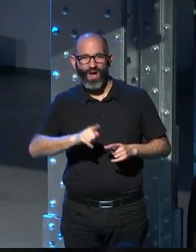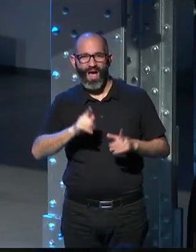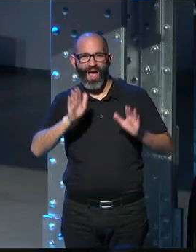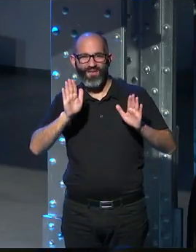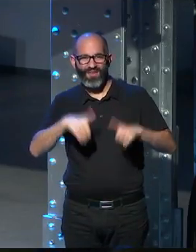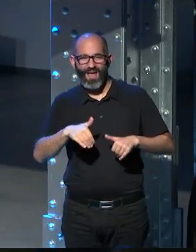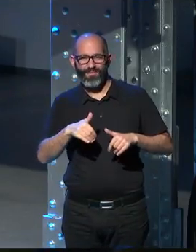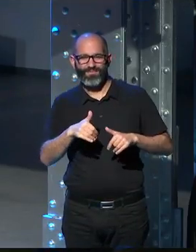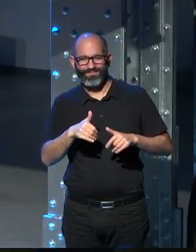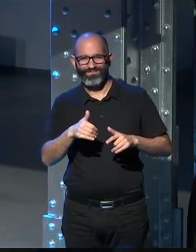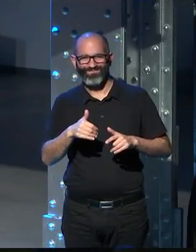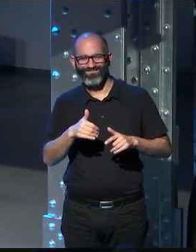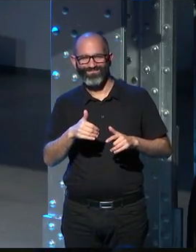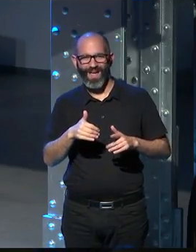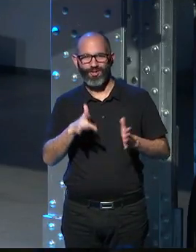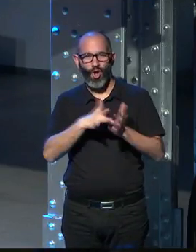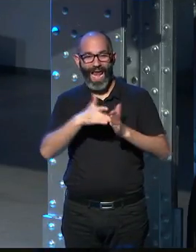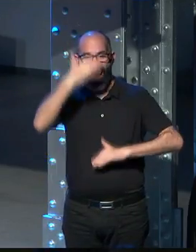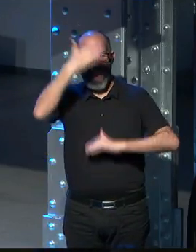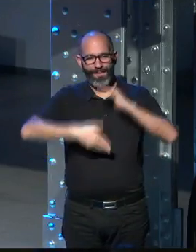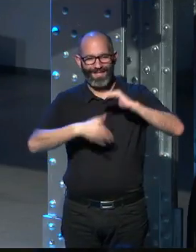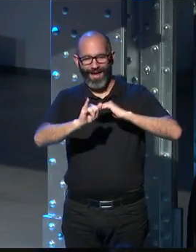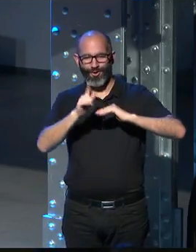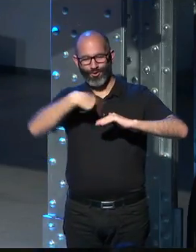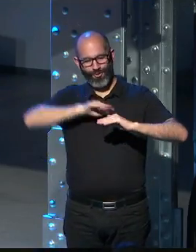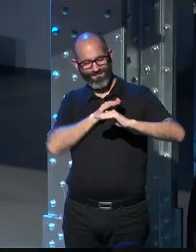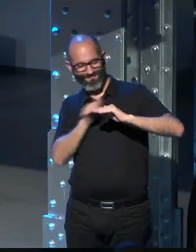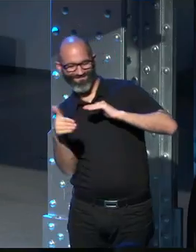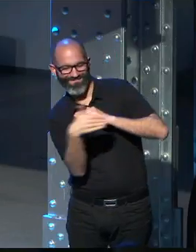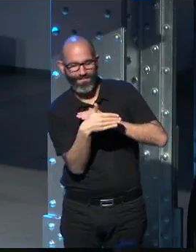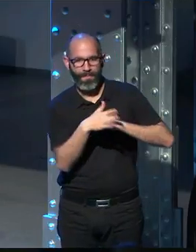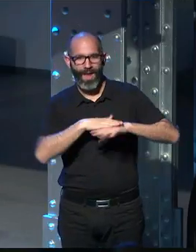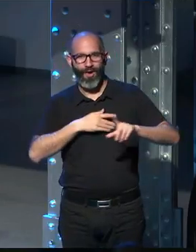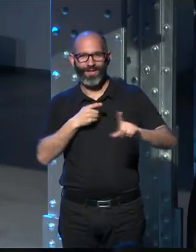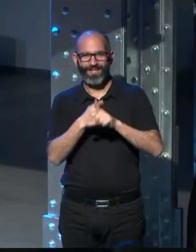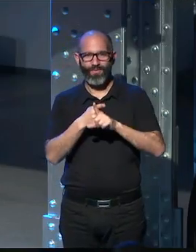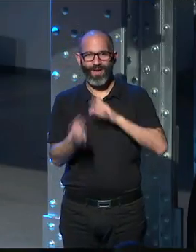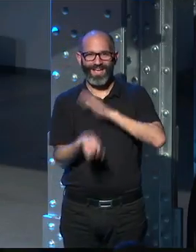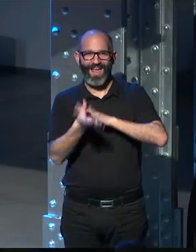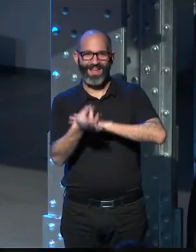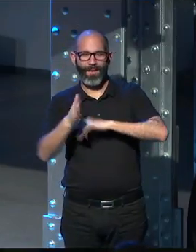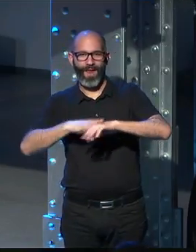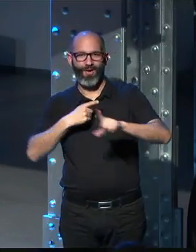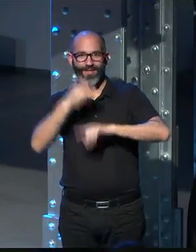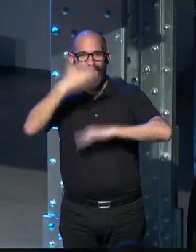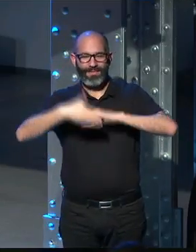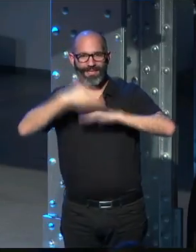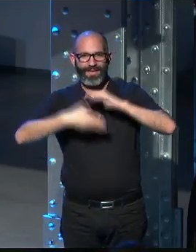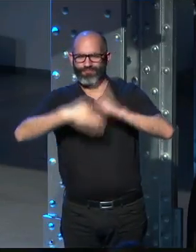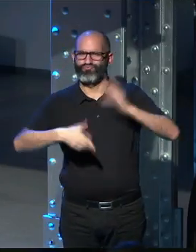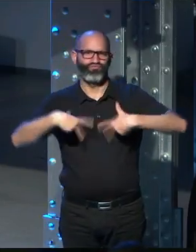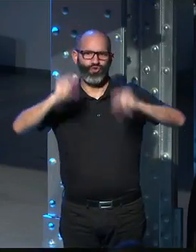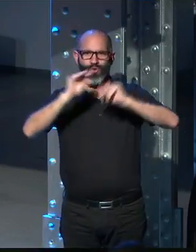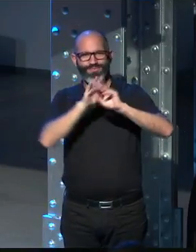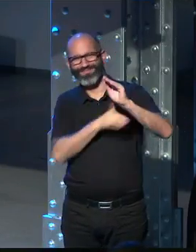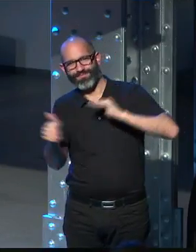trampas quizá para superar esas limitaciones que tenemos, ¿no?, que hemos hecho un poco de la necesidad virtud. Bueno, yo creo que eso es una constante